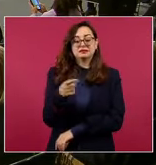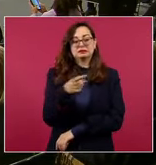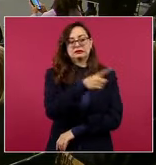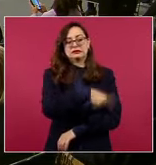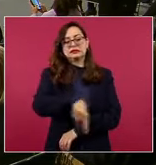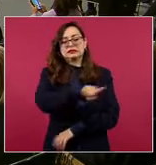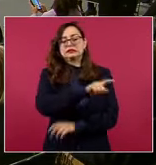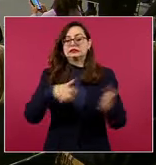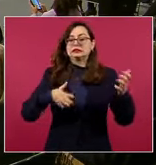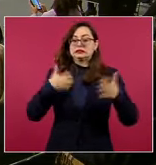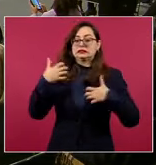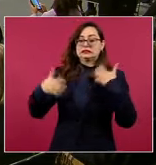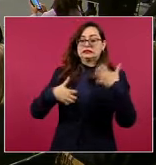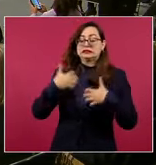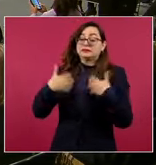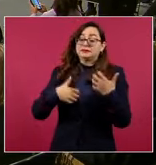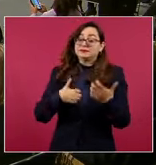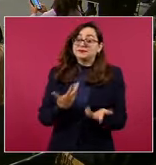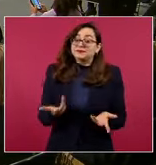cosa nada.